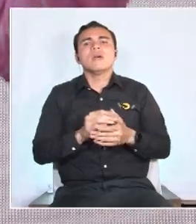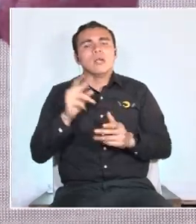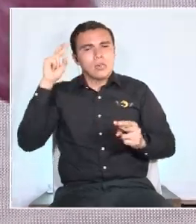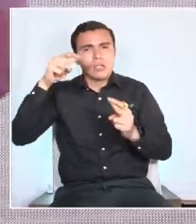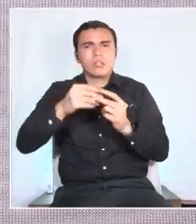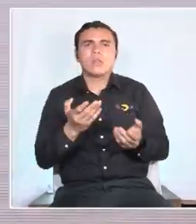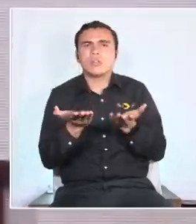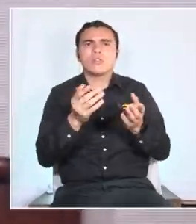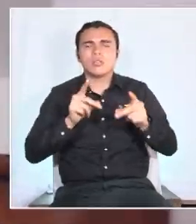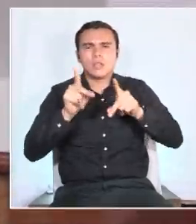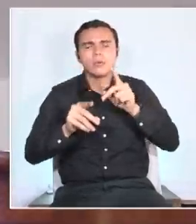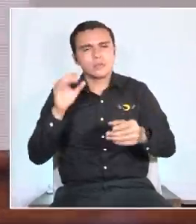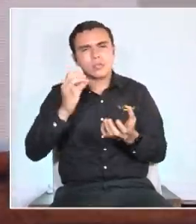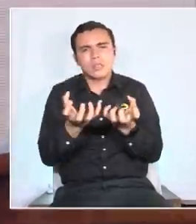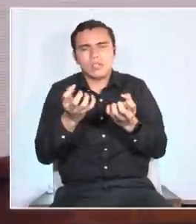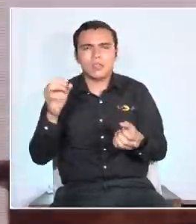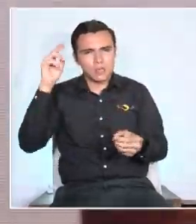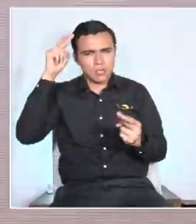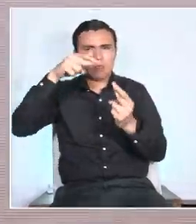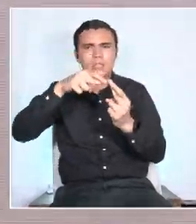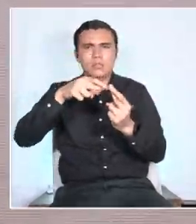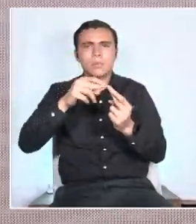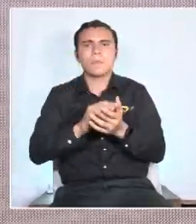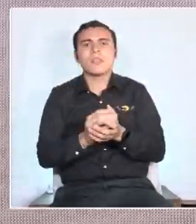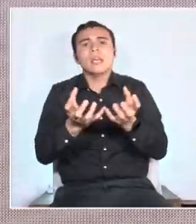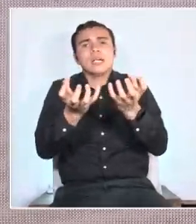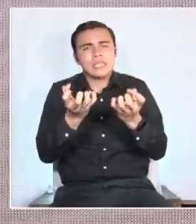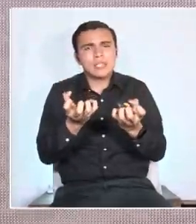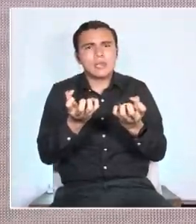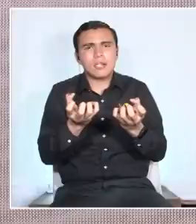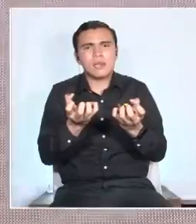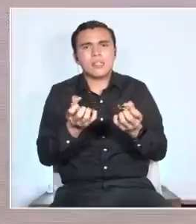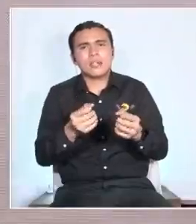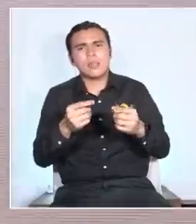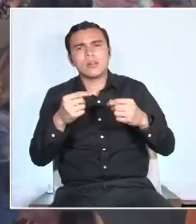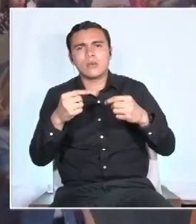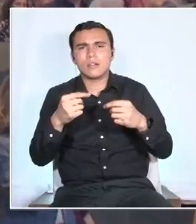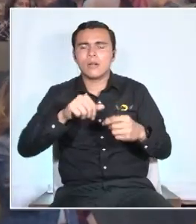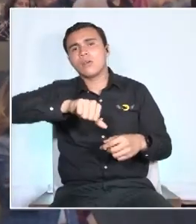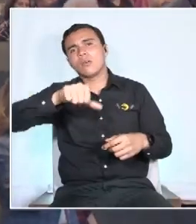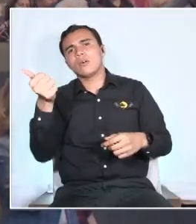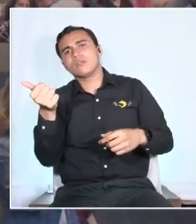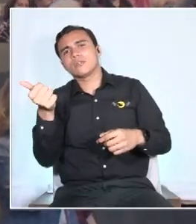¿Dónde está la gente que le gustan los retos? ¿Dónde está la gente que quiere ir a la otra dimensión de